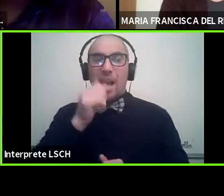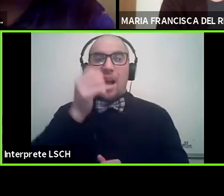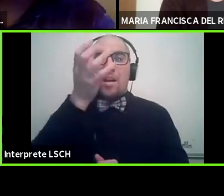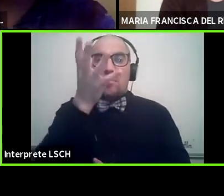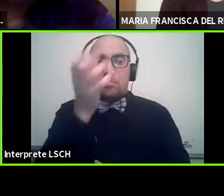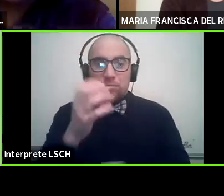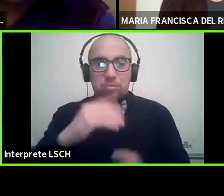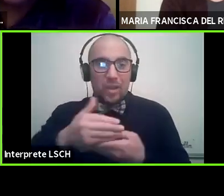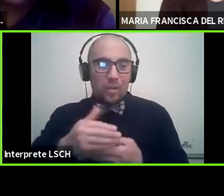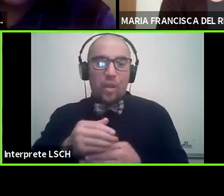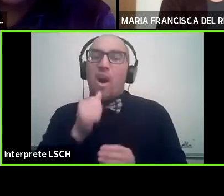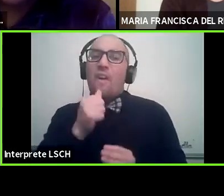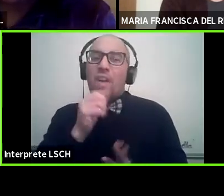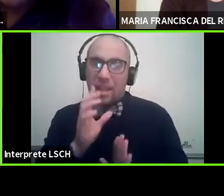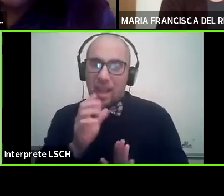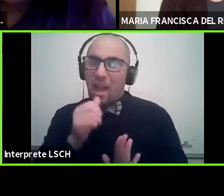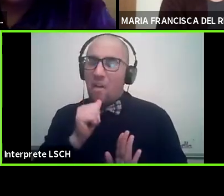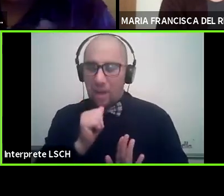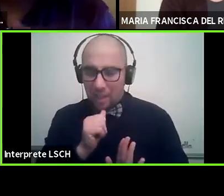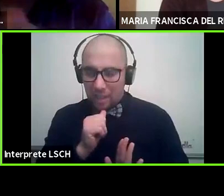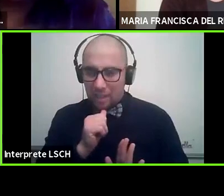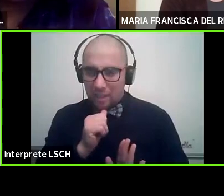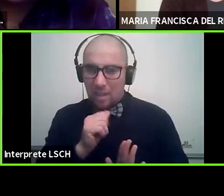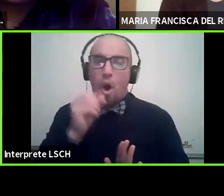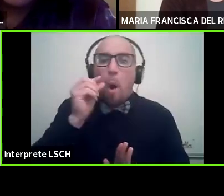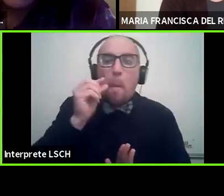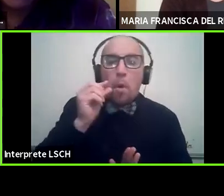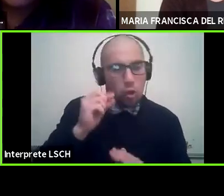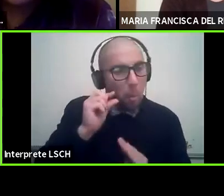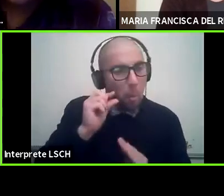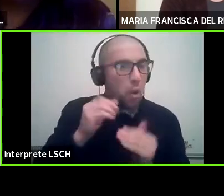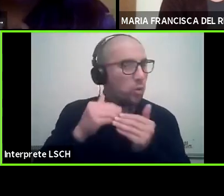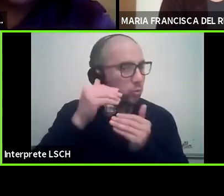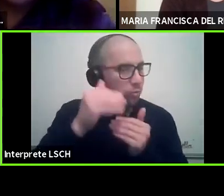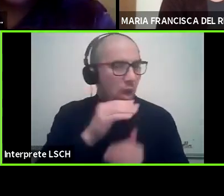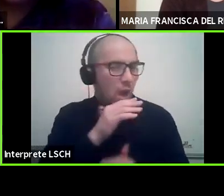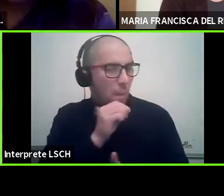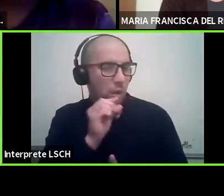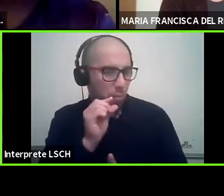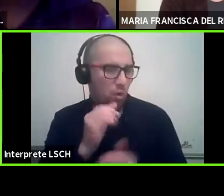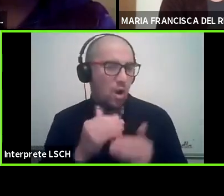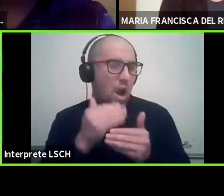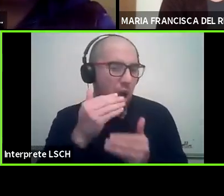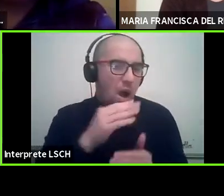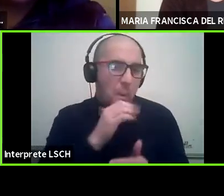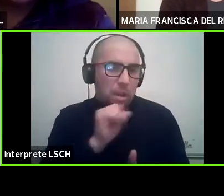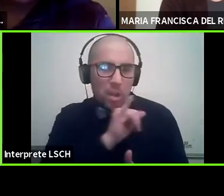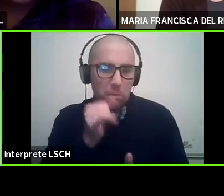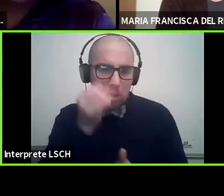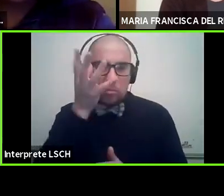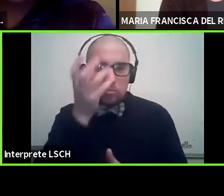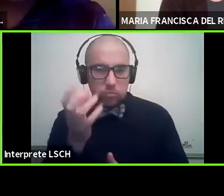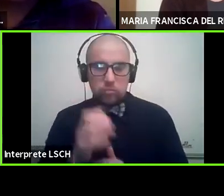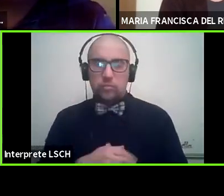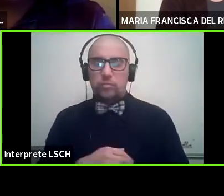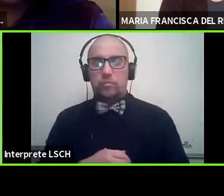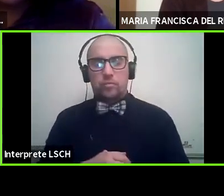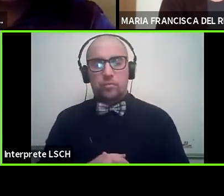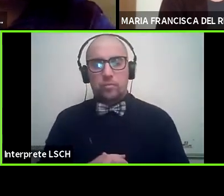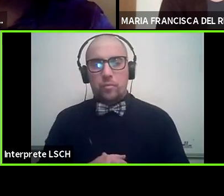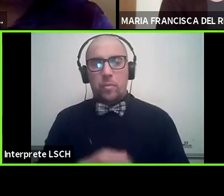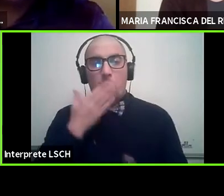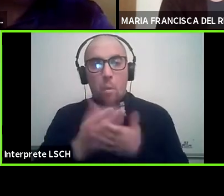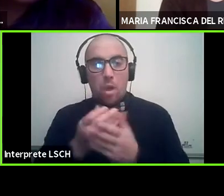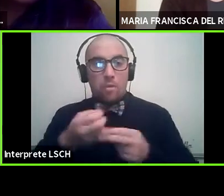escritorio, reconfirmando toda la información. Así que para que sepan, aún no está disponible, pero tienen que estar muy atentos y muy atentas porque apenas lo